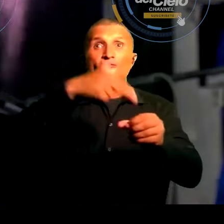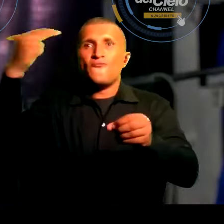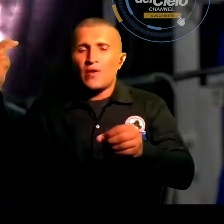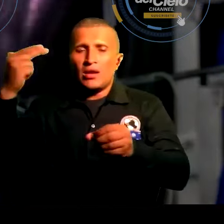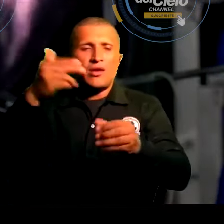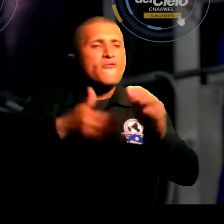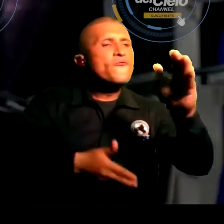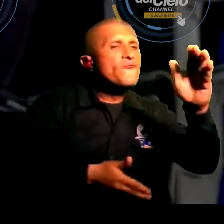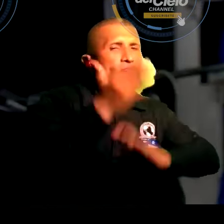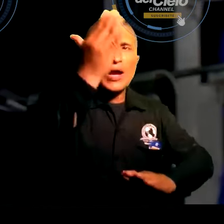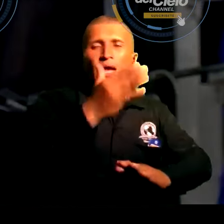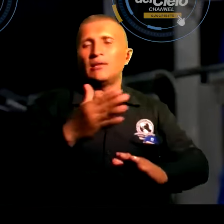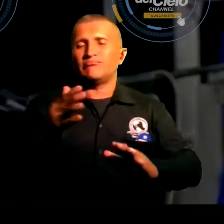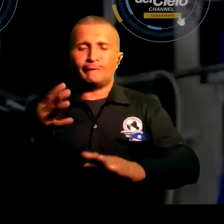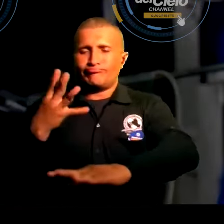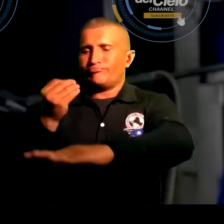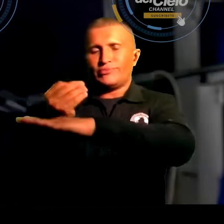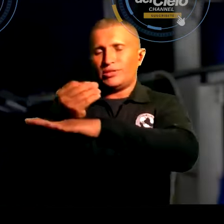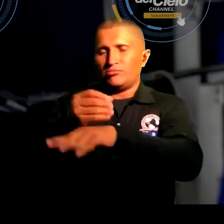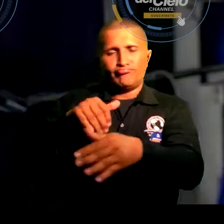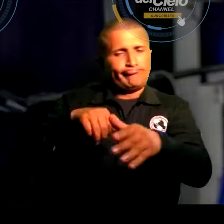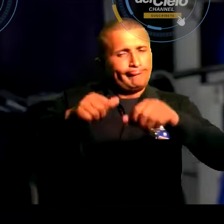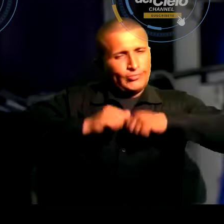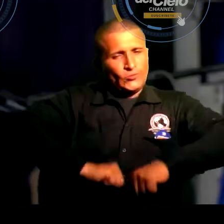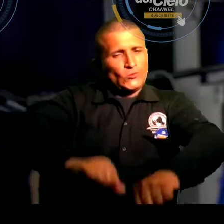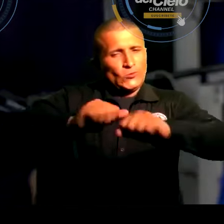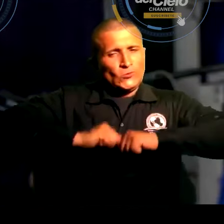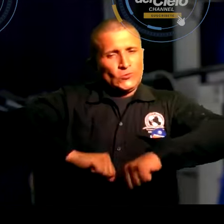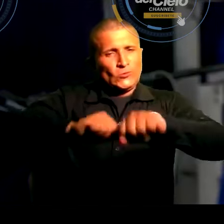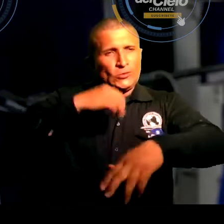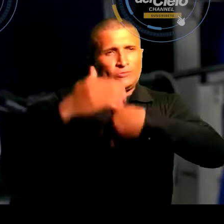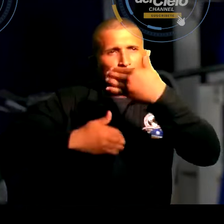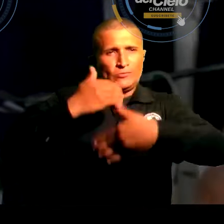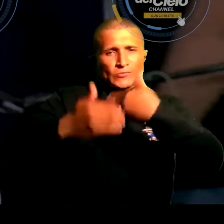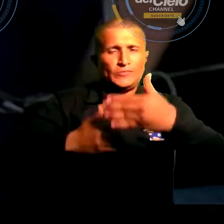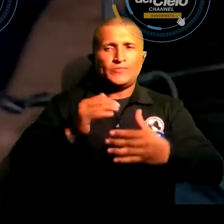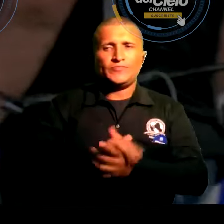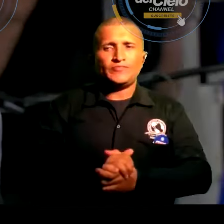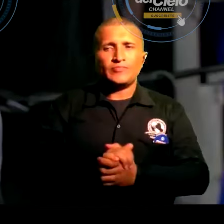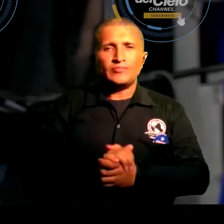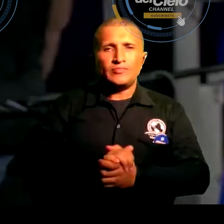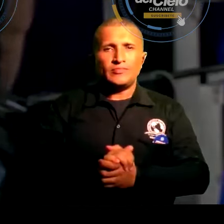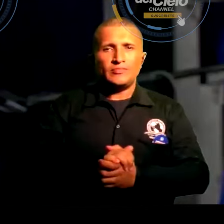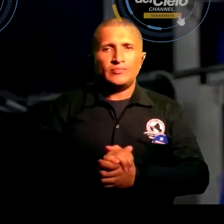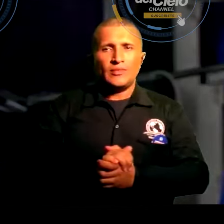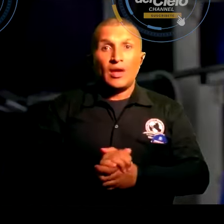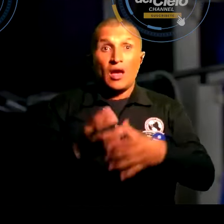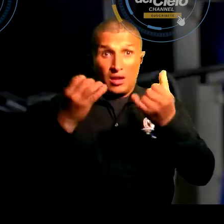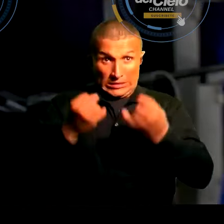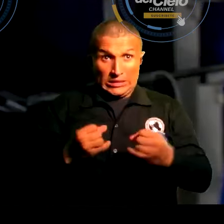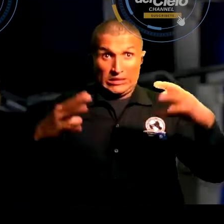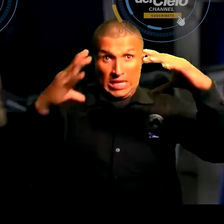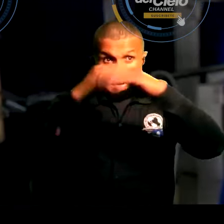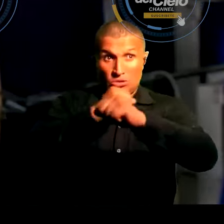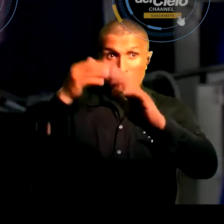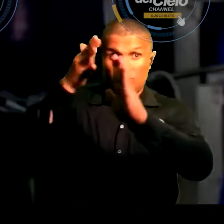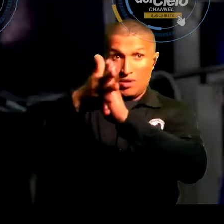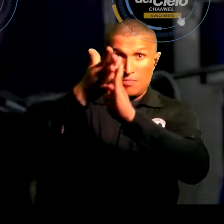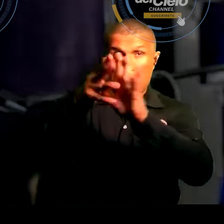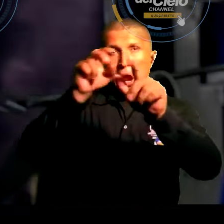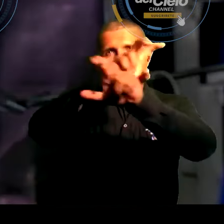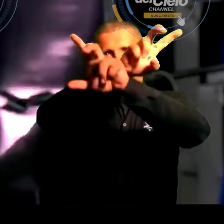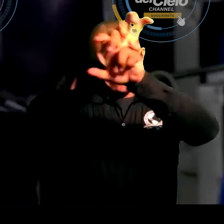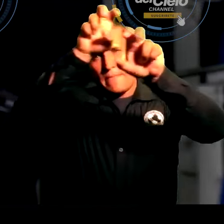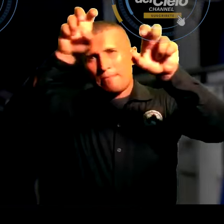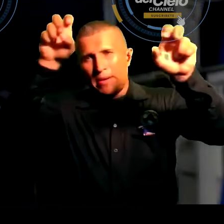Dios. Quiero hablar esta noche de un tema que lo he titulado